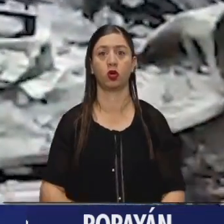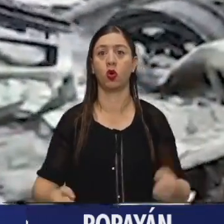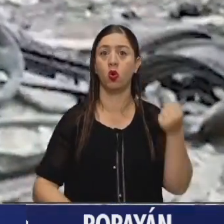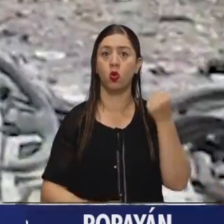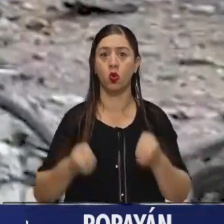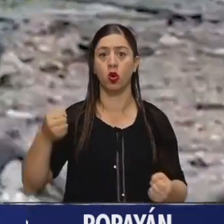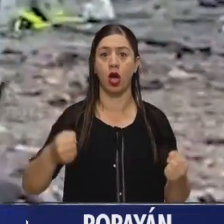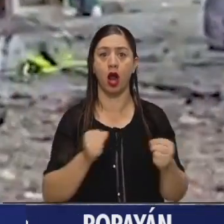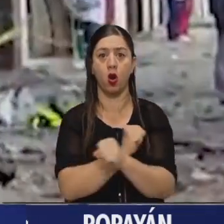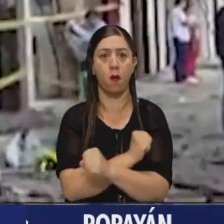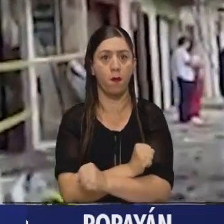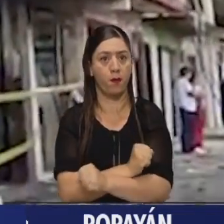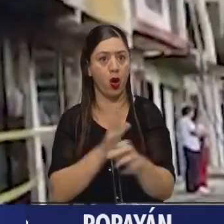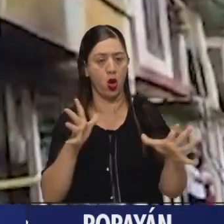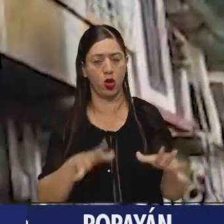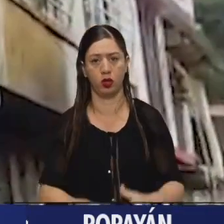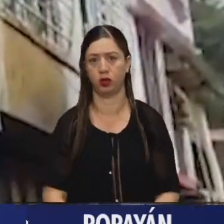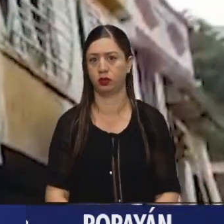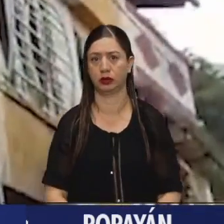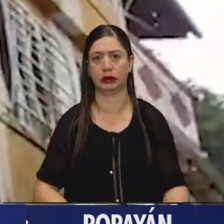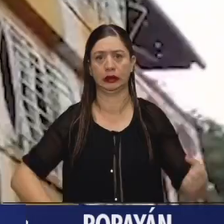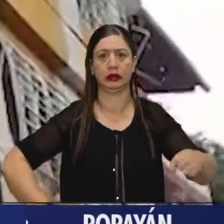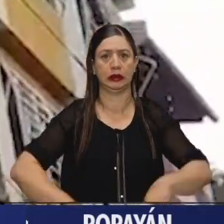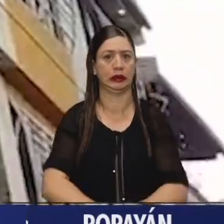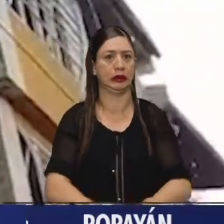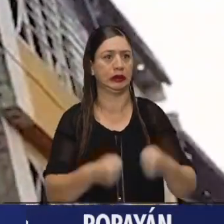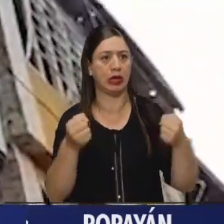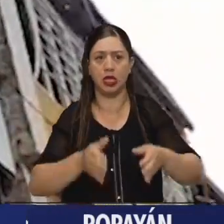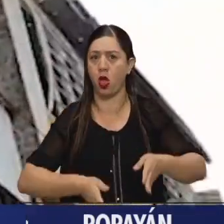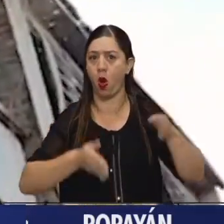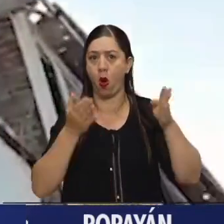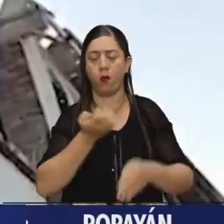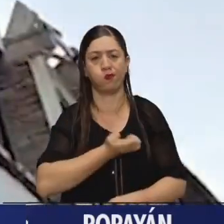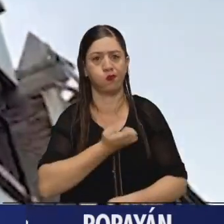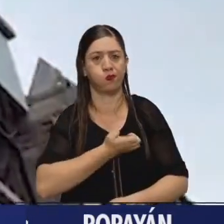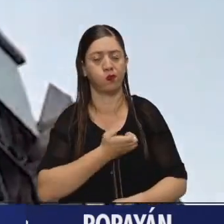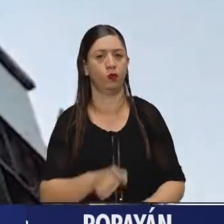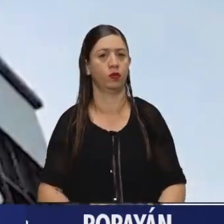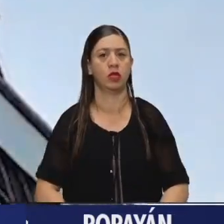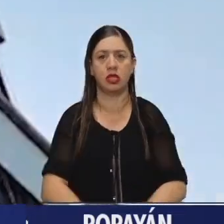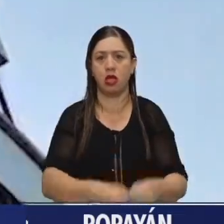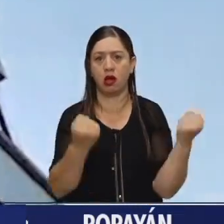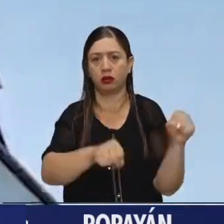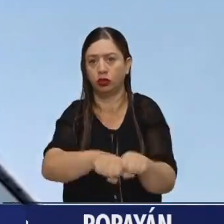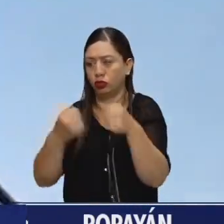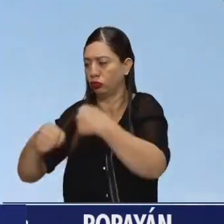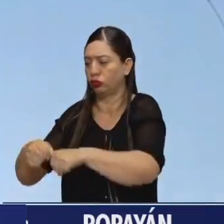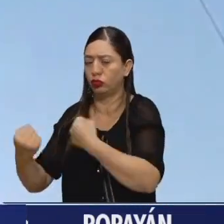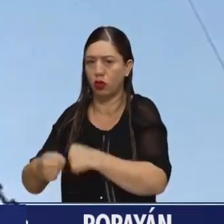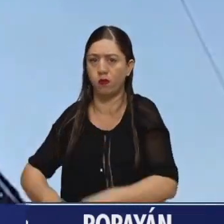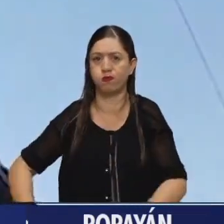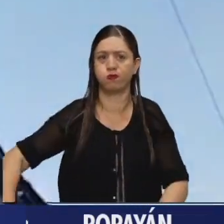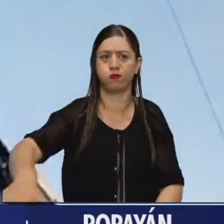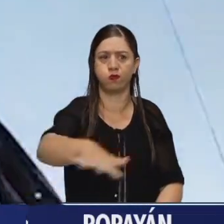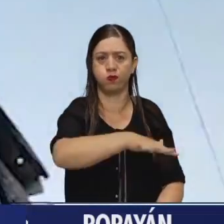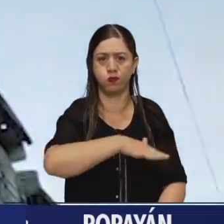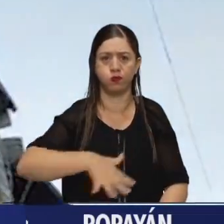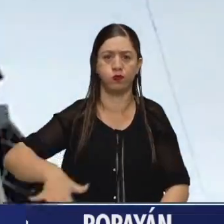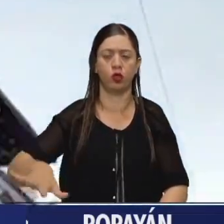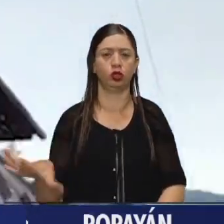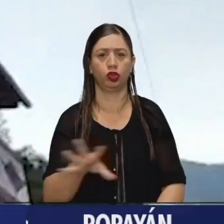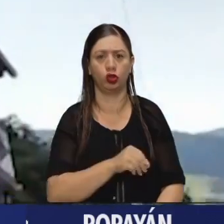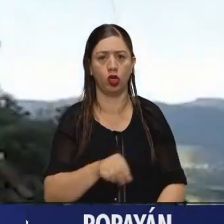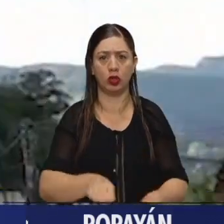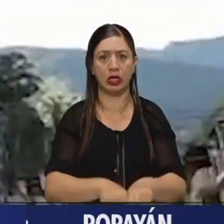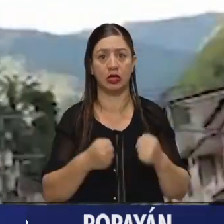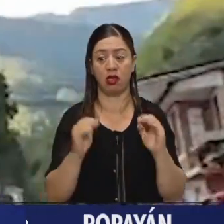dejado destruida la administración municipal y ha hecho mucho daño en la biblioteca que queda enfrente, la Casa de la Cultura